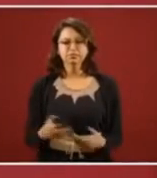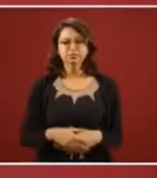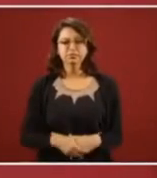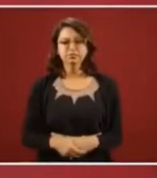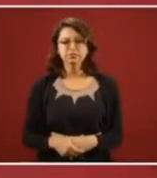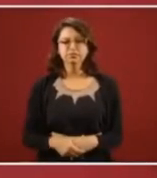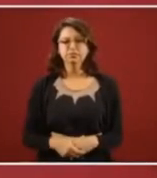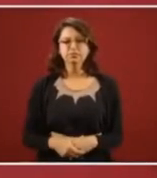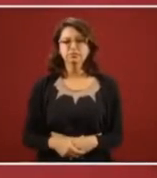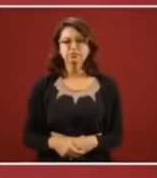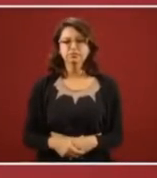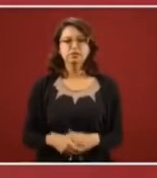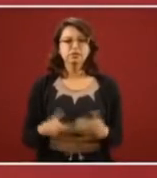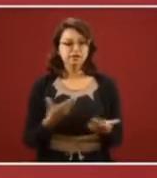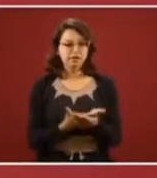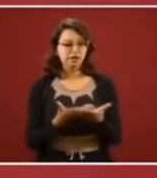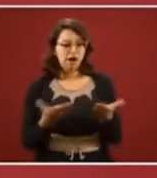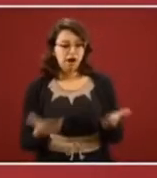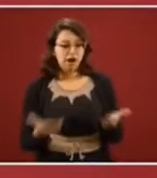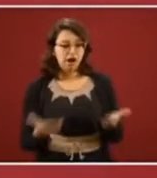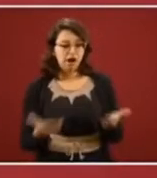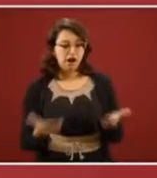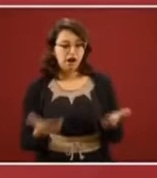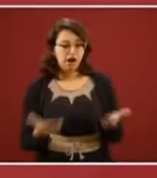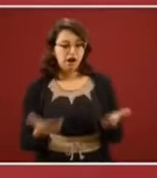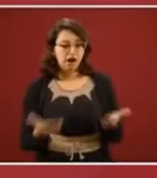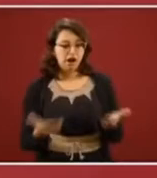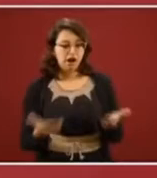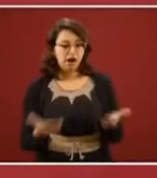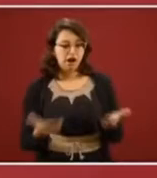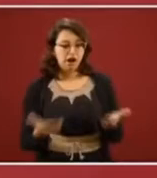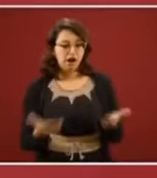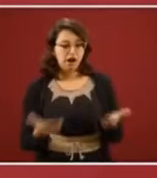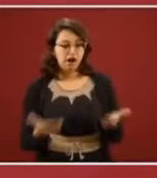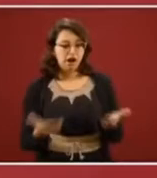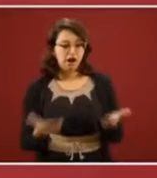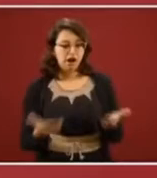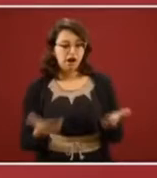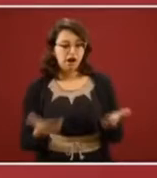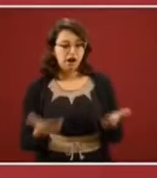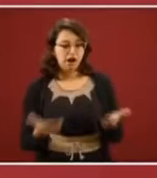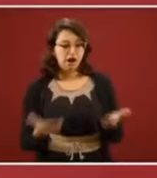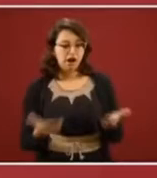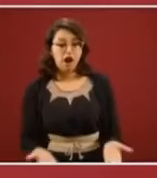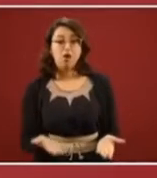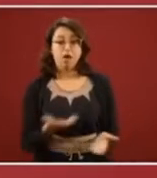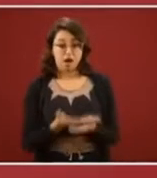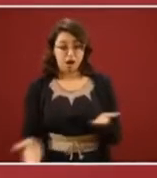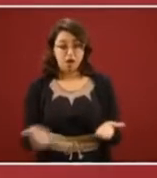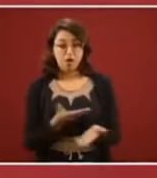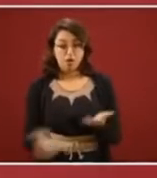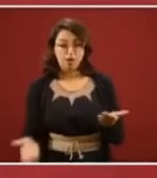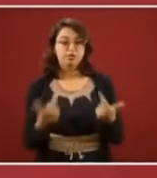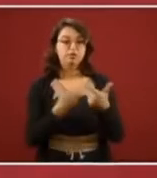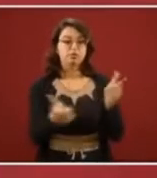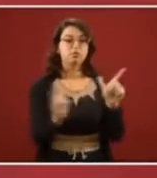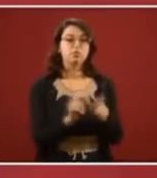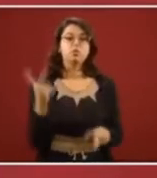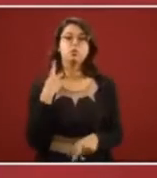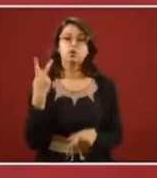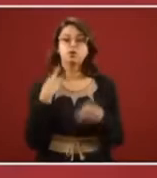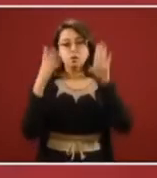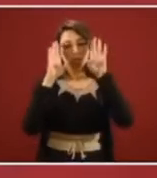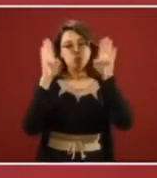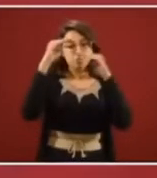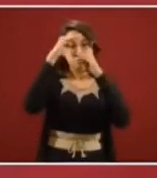dirigentes de estos partidos de ahora en parís tres conservadores con